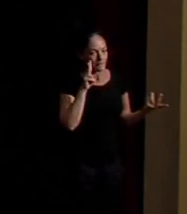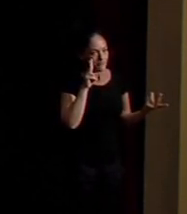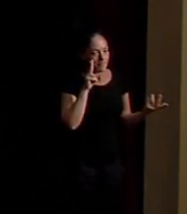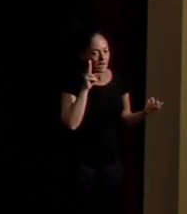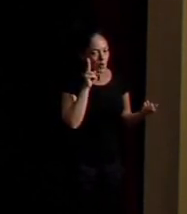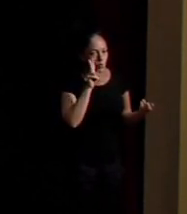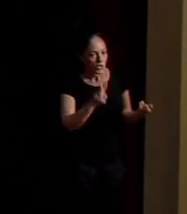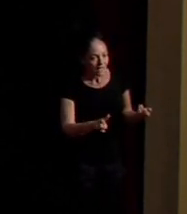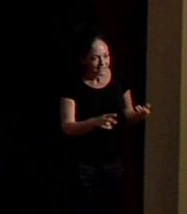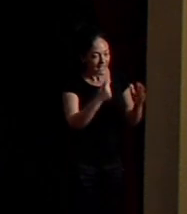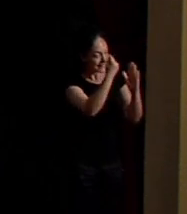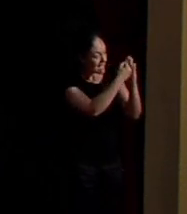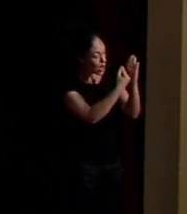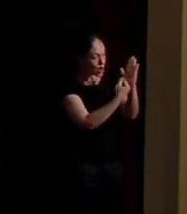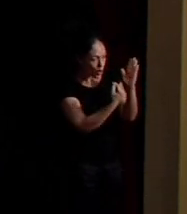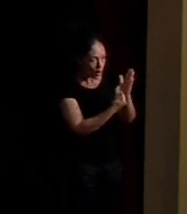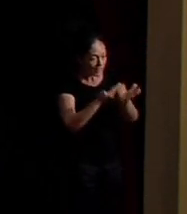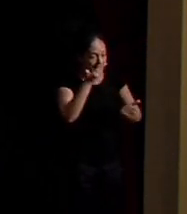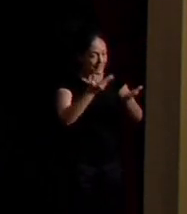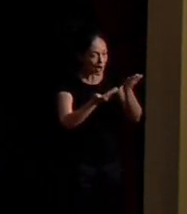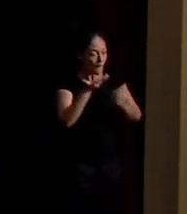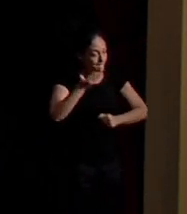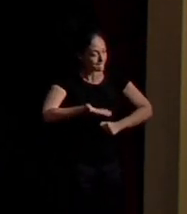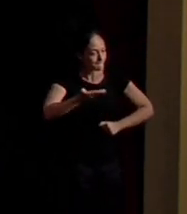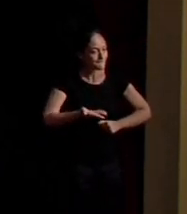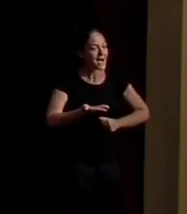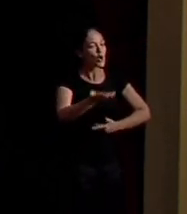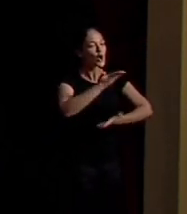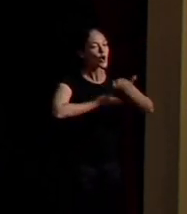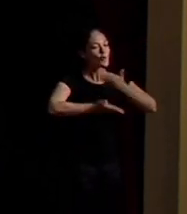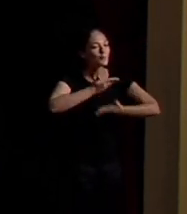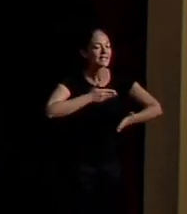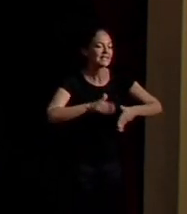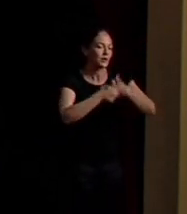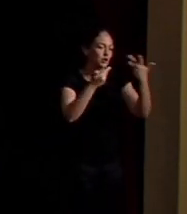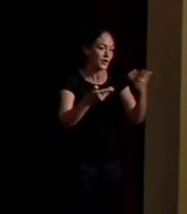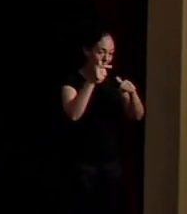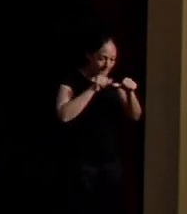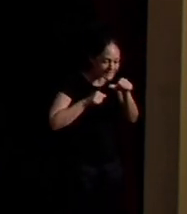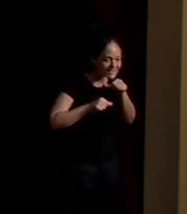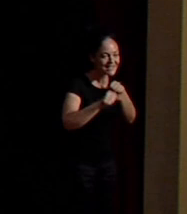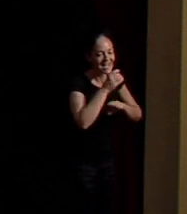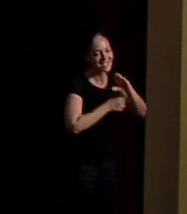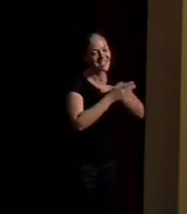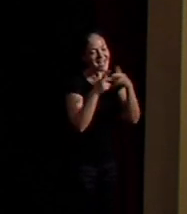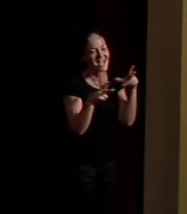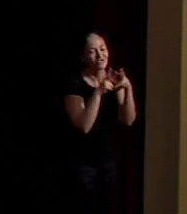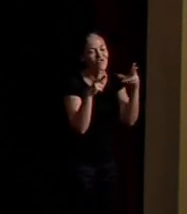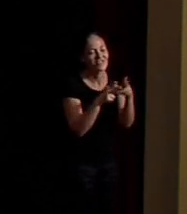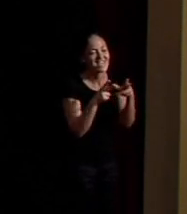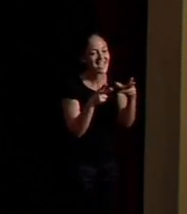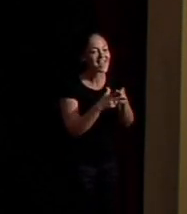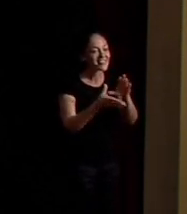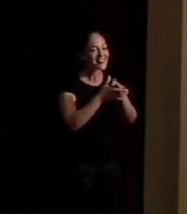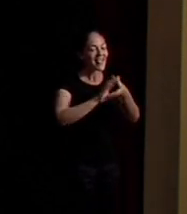ese orden de valores compartidos a partir de los cuales construimos una sociedad democrática. Es que como esto sigue